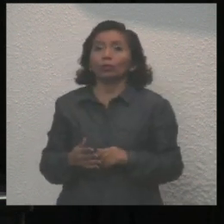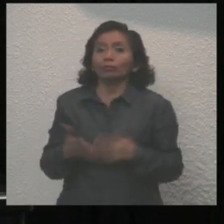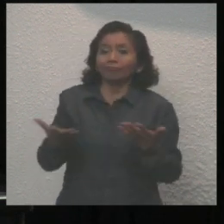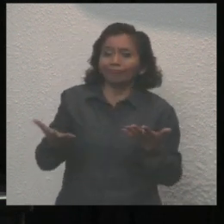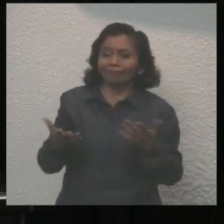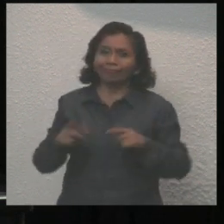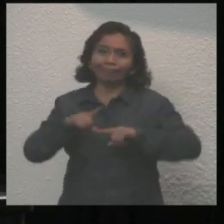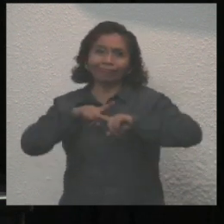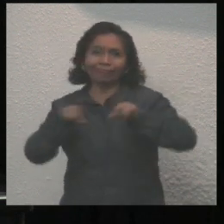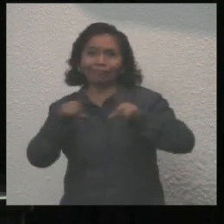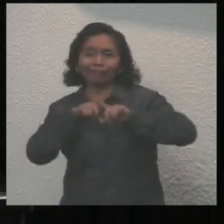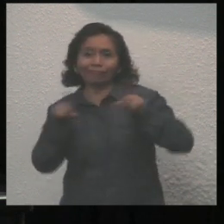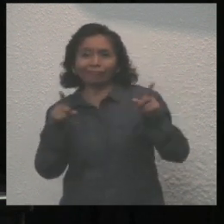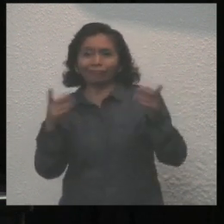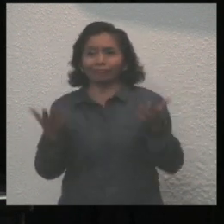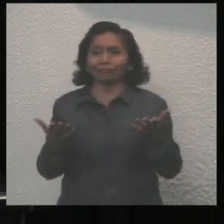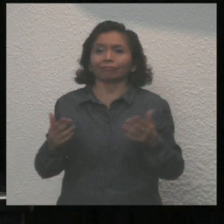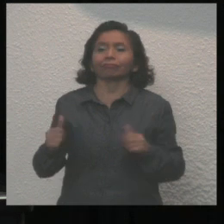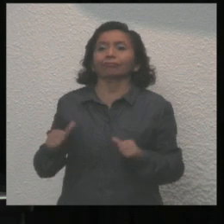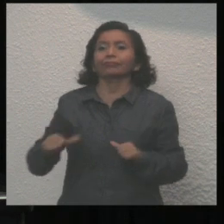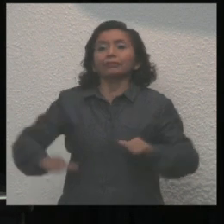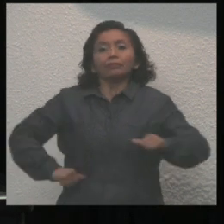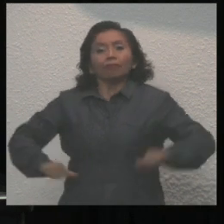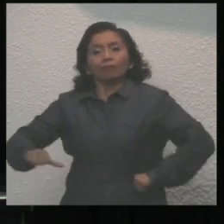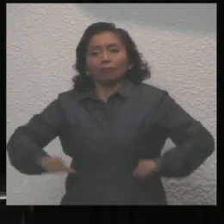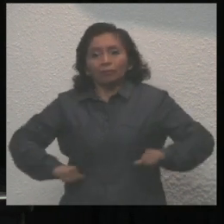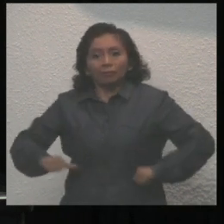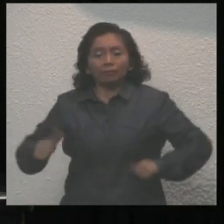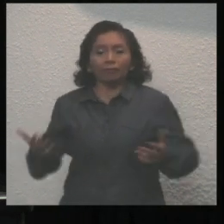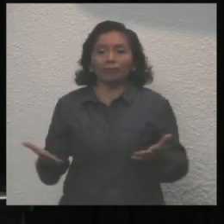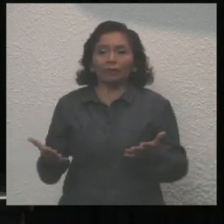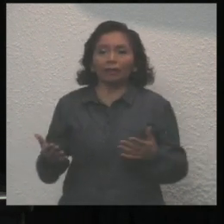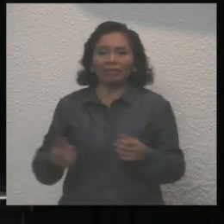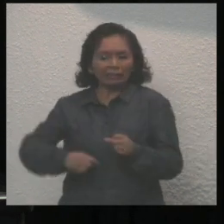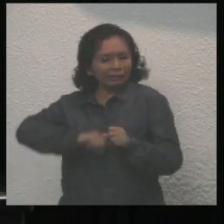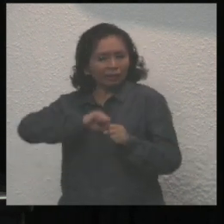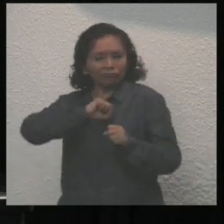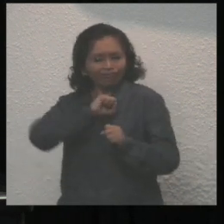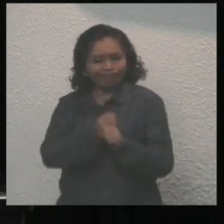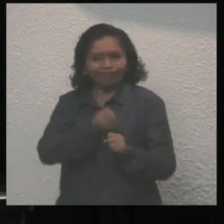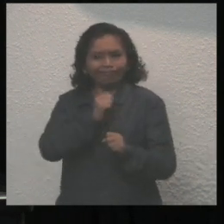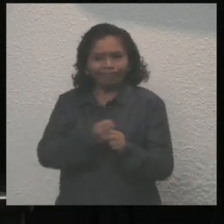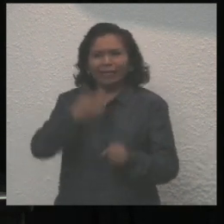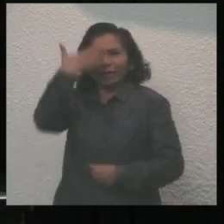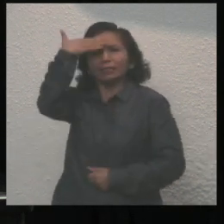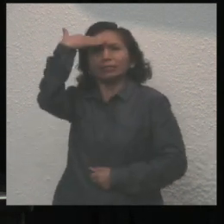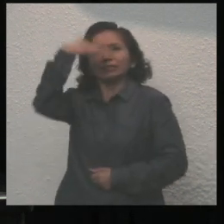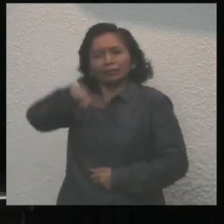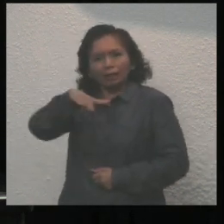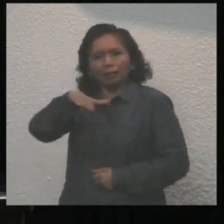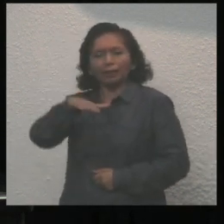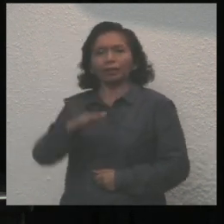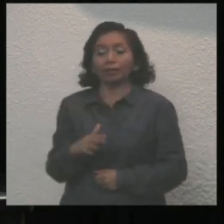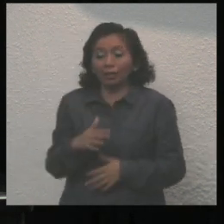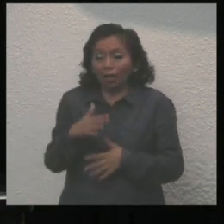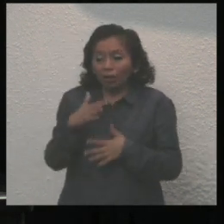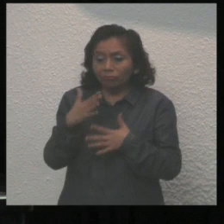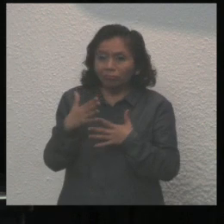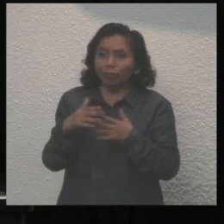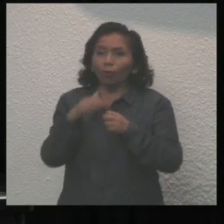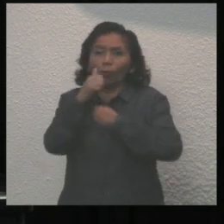opta por el bloque occidental por quienes nos han colonizado y explotado. Saben que cuando su viejo amo se debilite lo